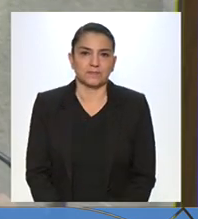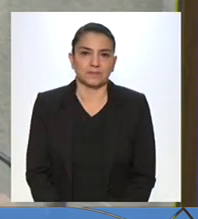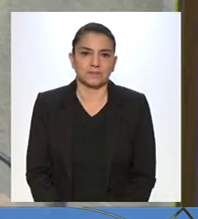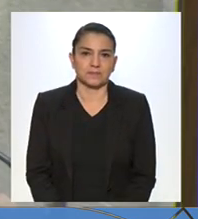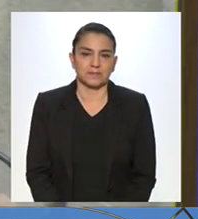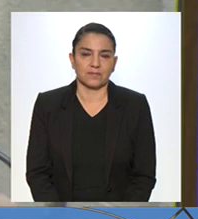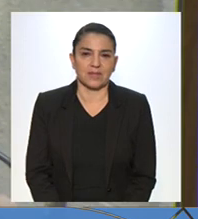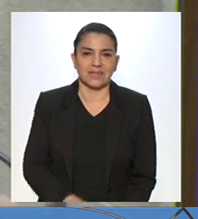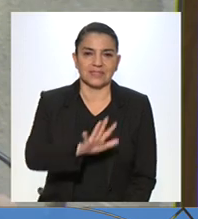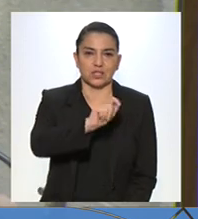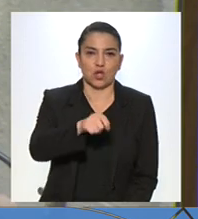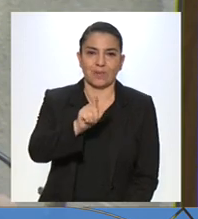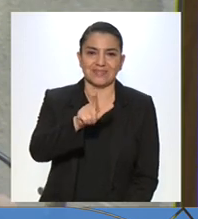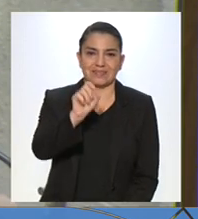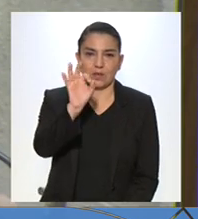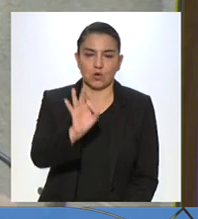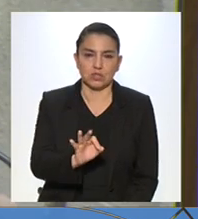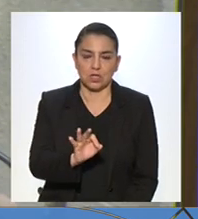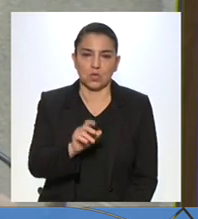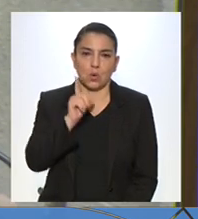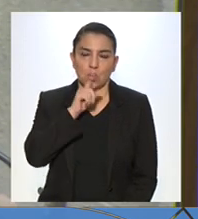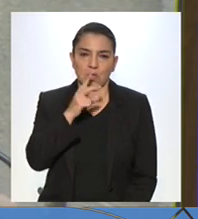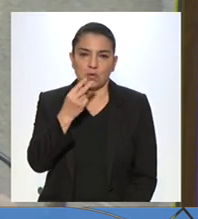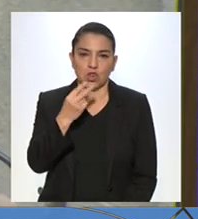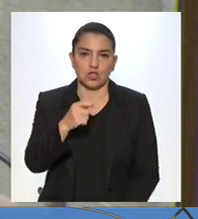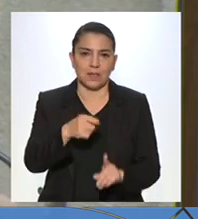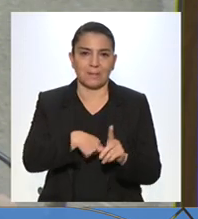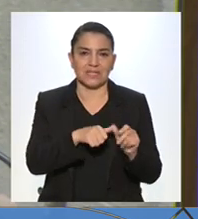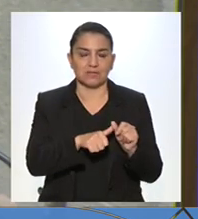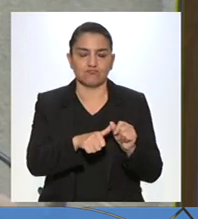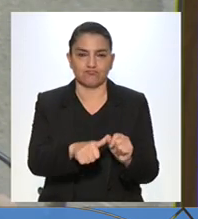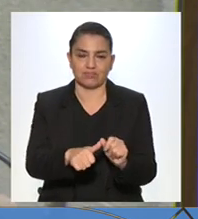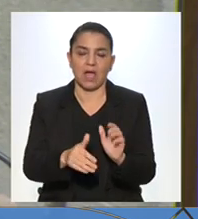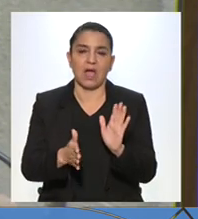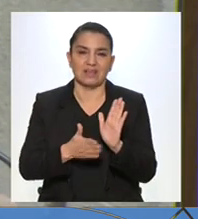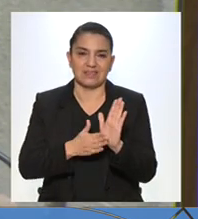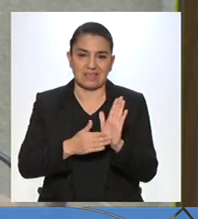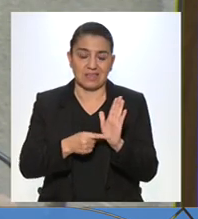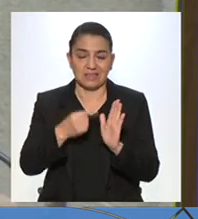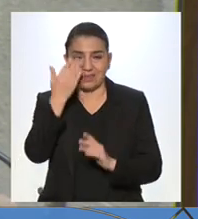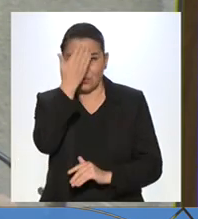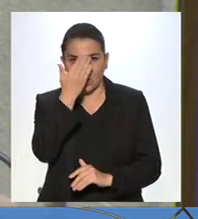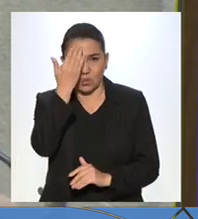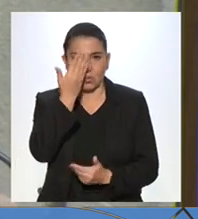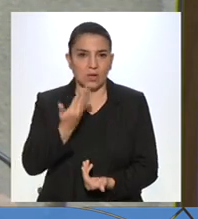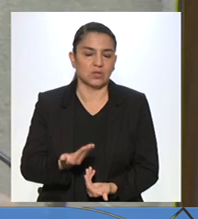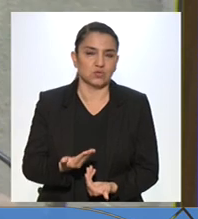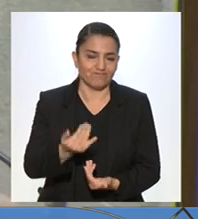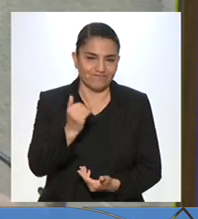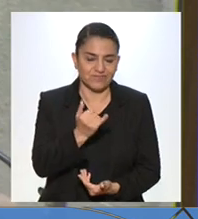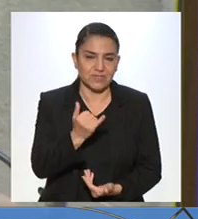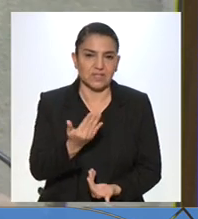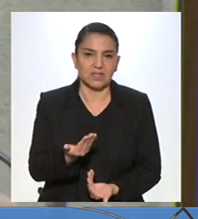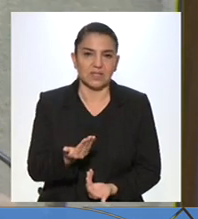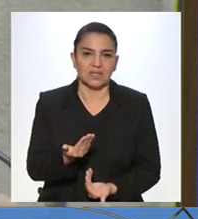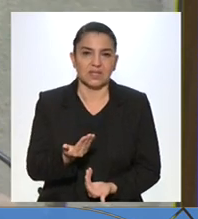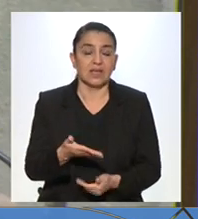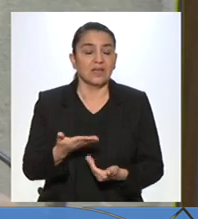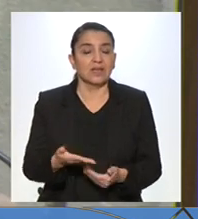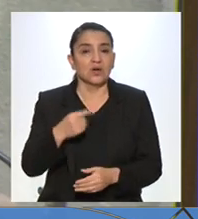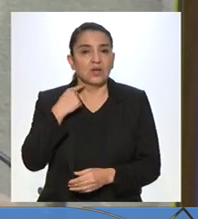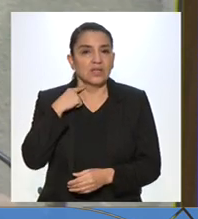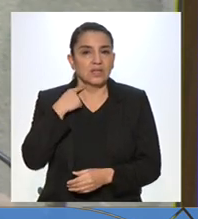de 5,7% los últimos 12 meses, por supuesto que es una señal de preocupación. Y eso